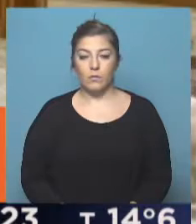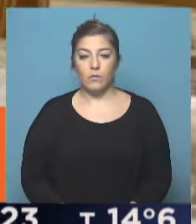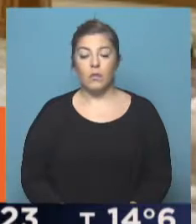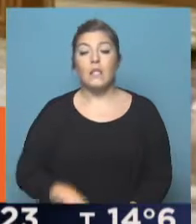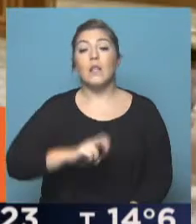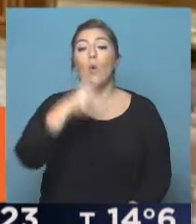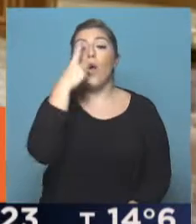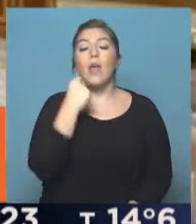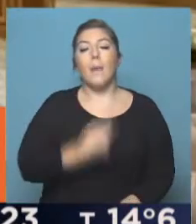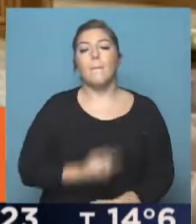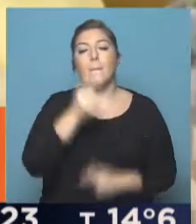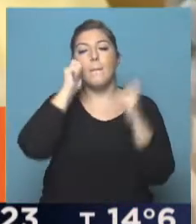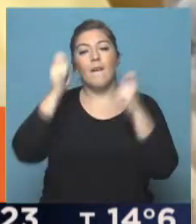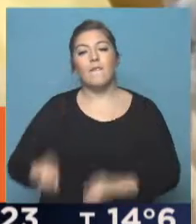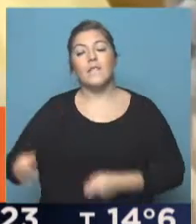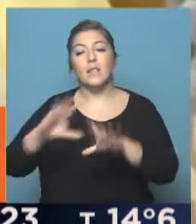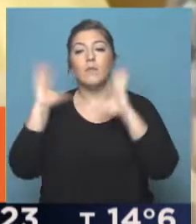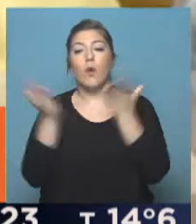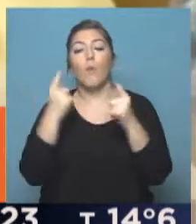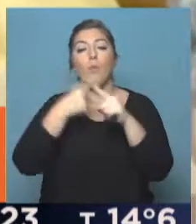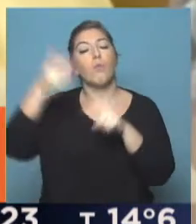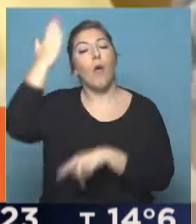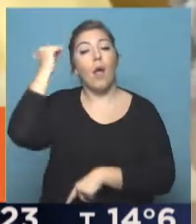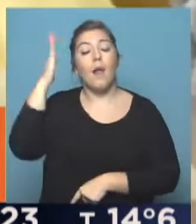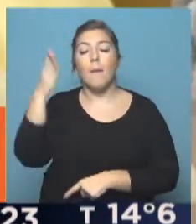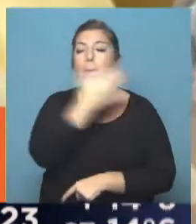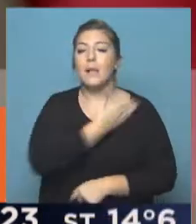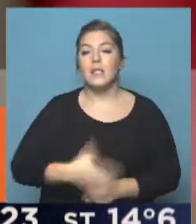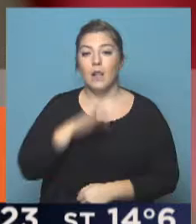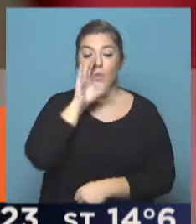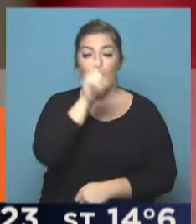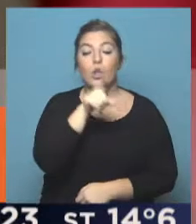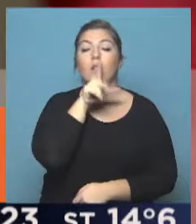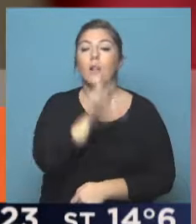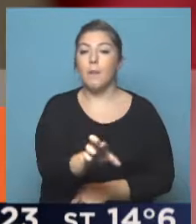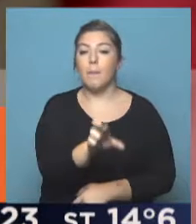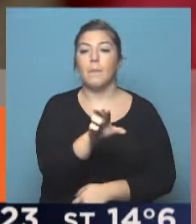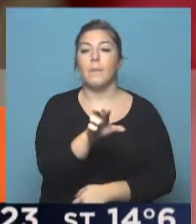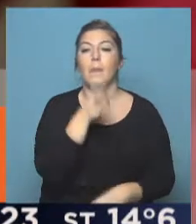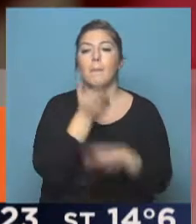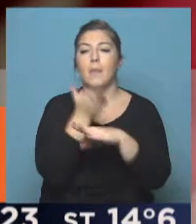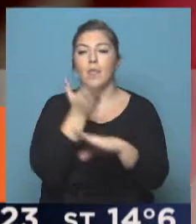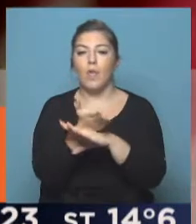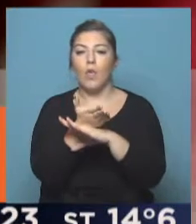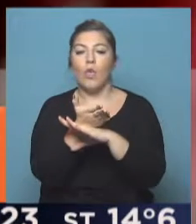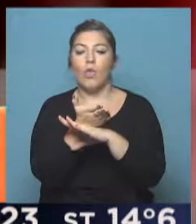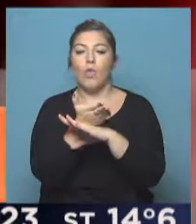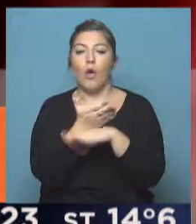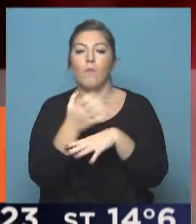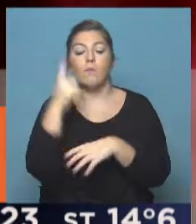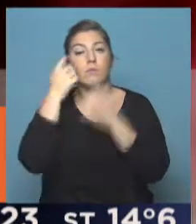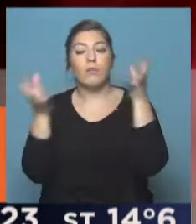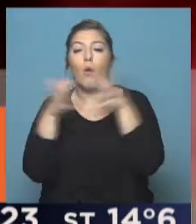segundo día de su primera gira internacional por arabia saudita el presidente estadounidense donald trump pidió crear una coalición de naciones